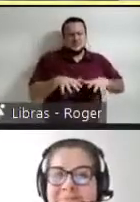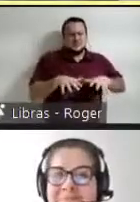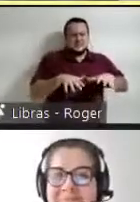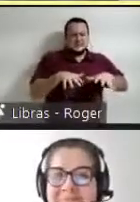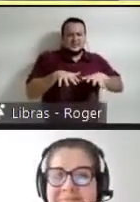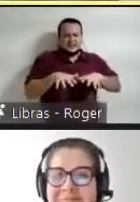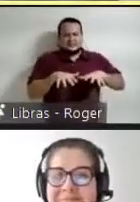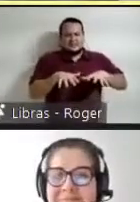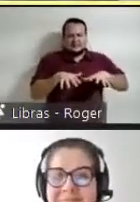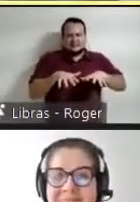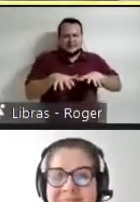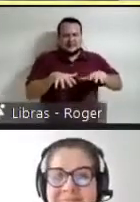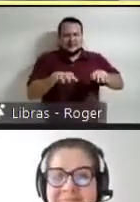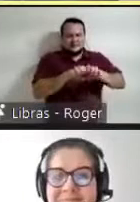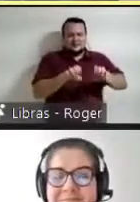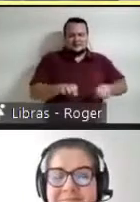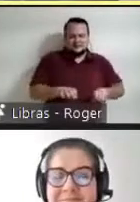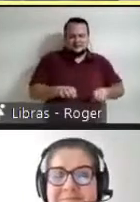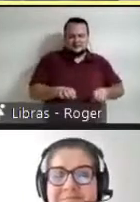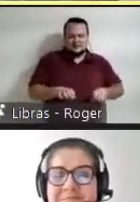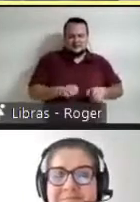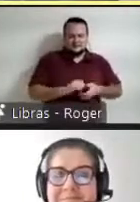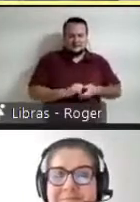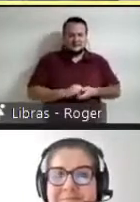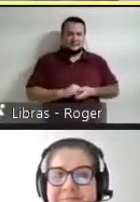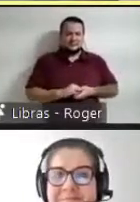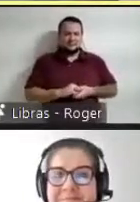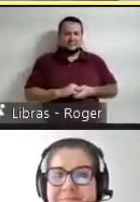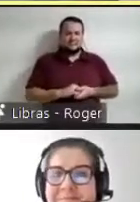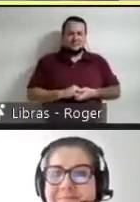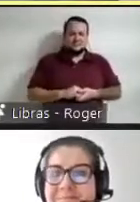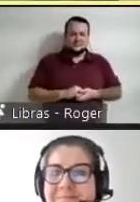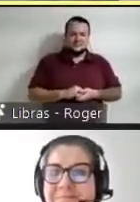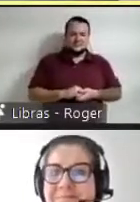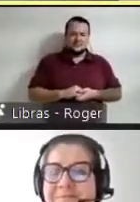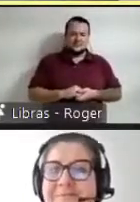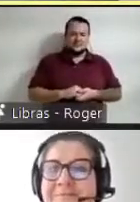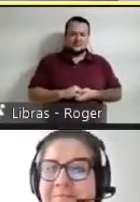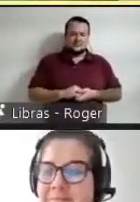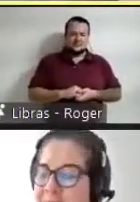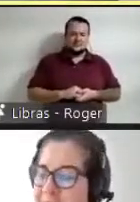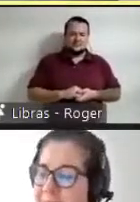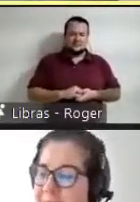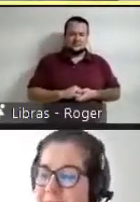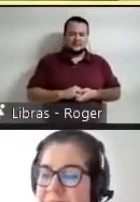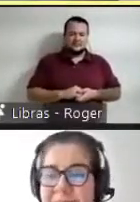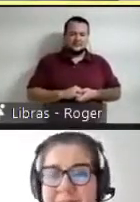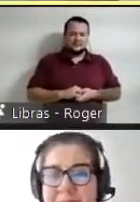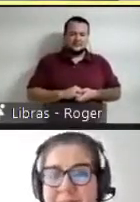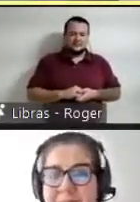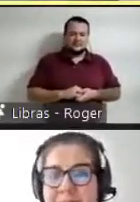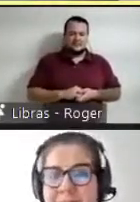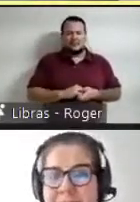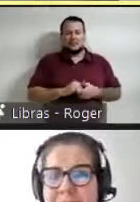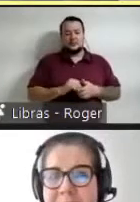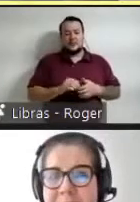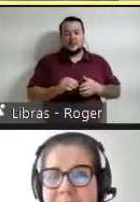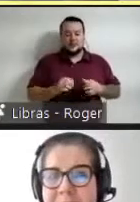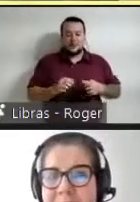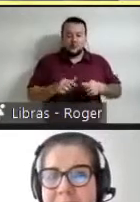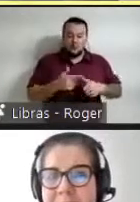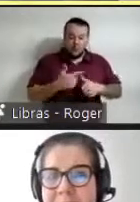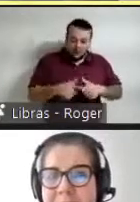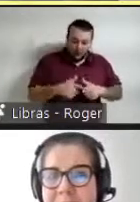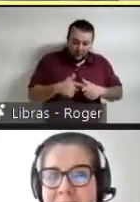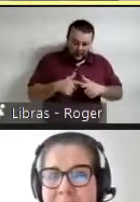el naufragio también expuso las capas del material que construían estos techos casi una tela la tecnología local había